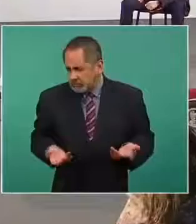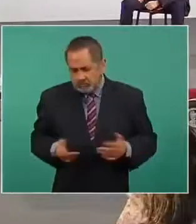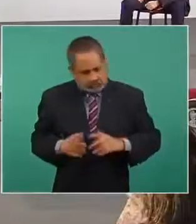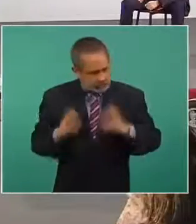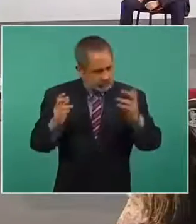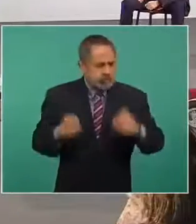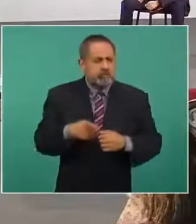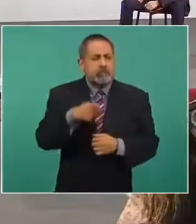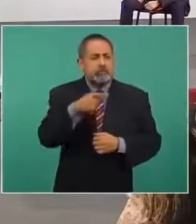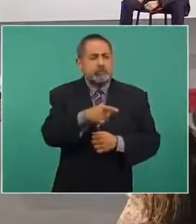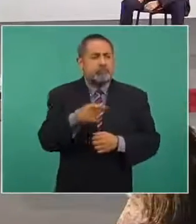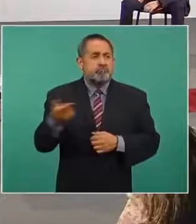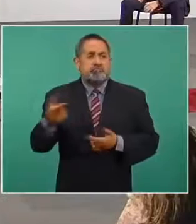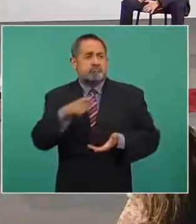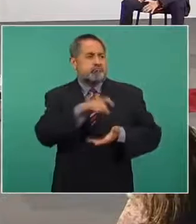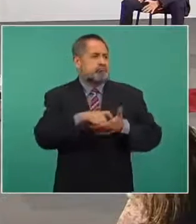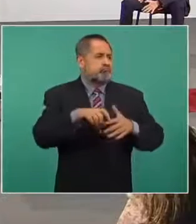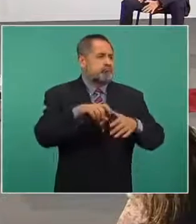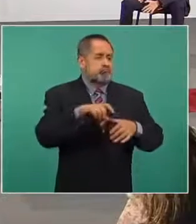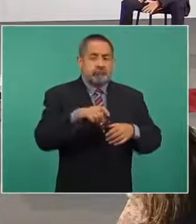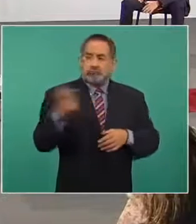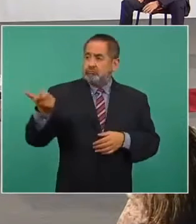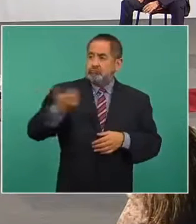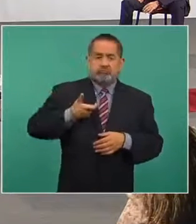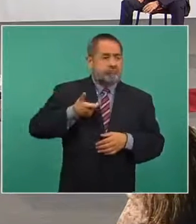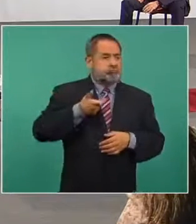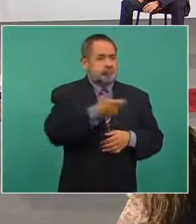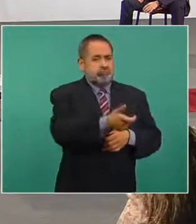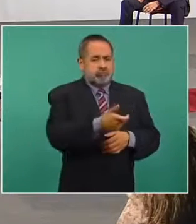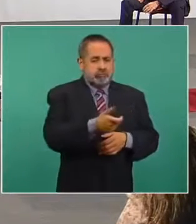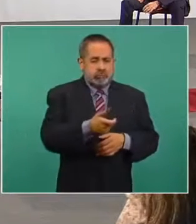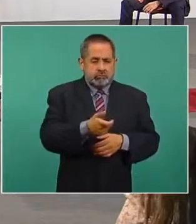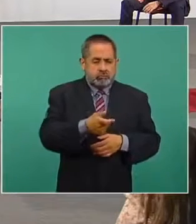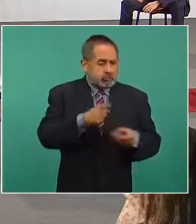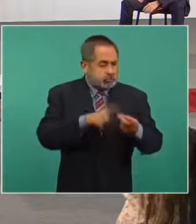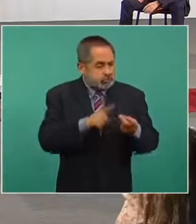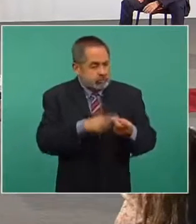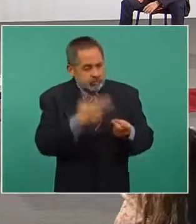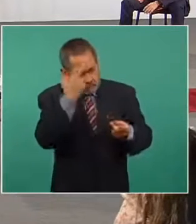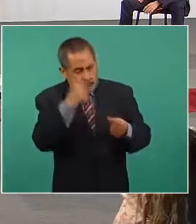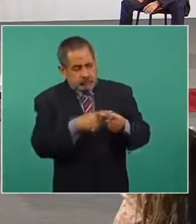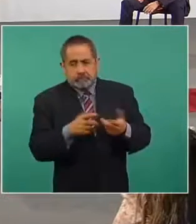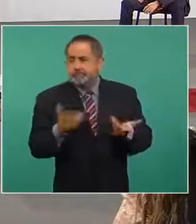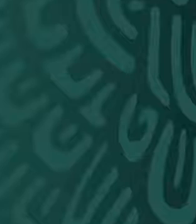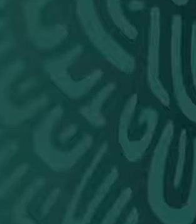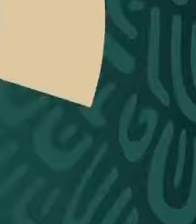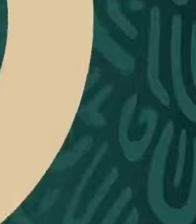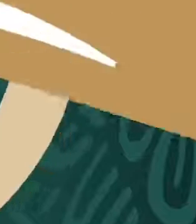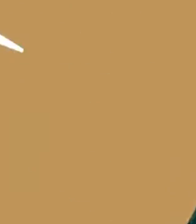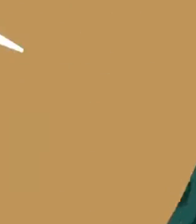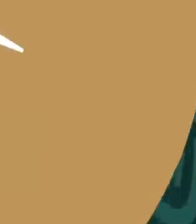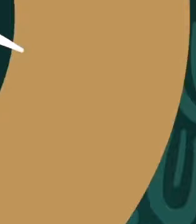con recursos que no justificó ante el Conacyt.